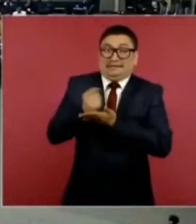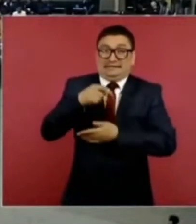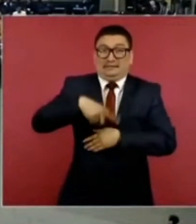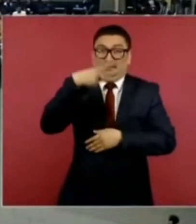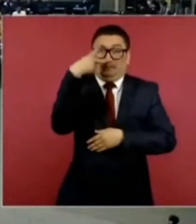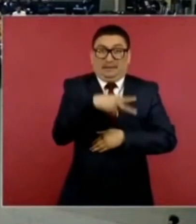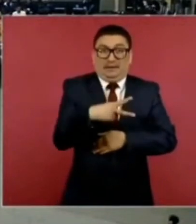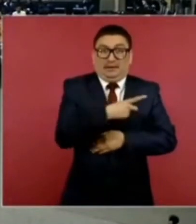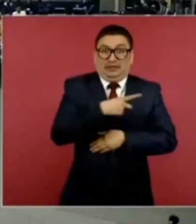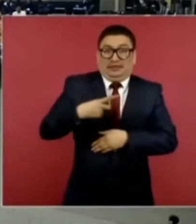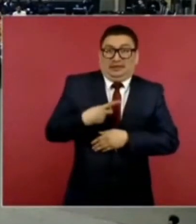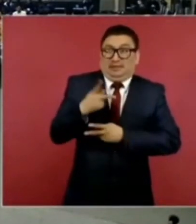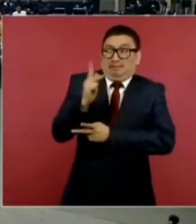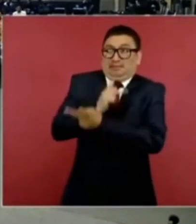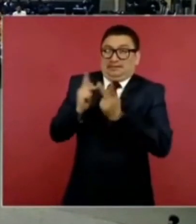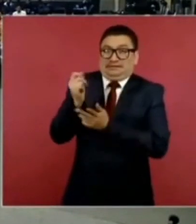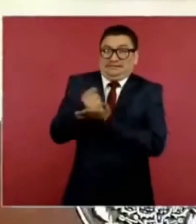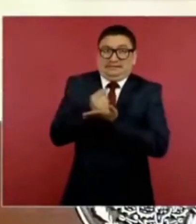país.